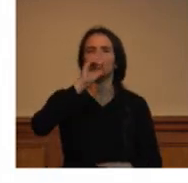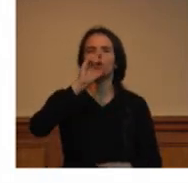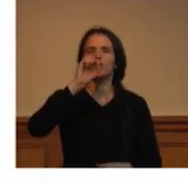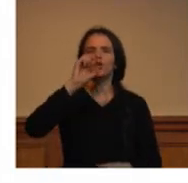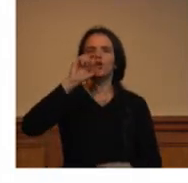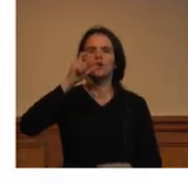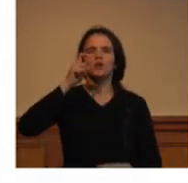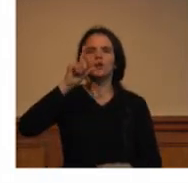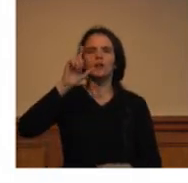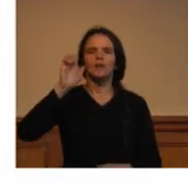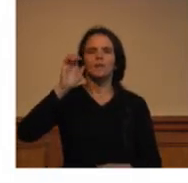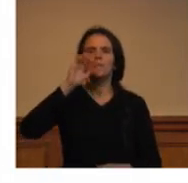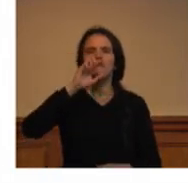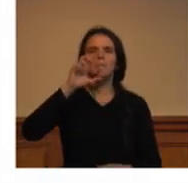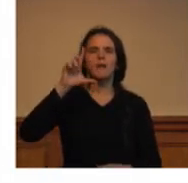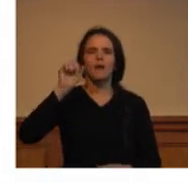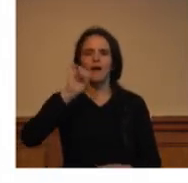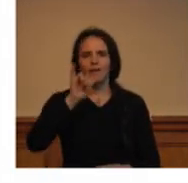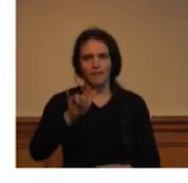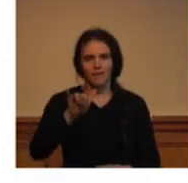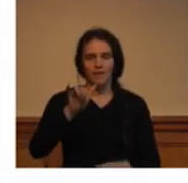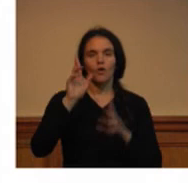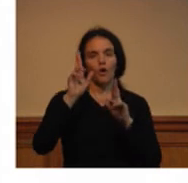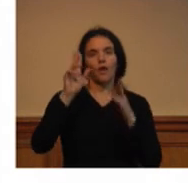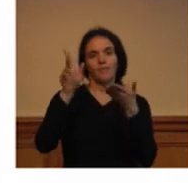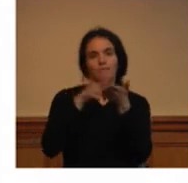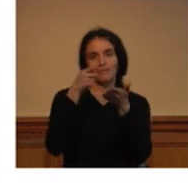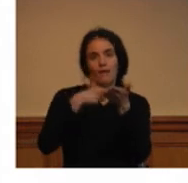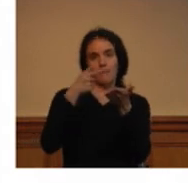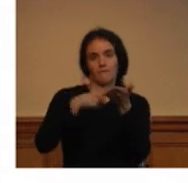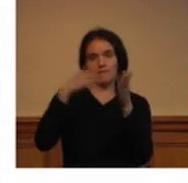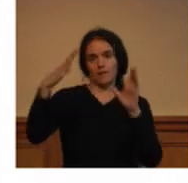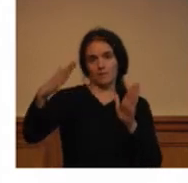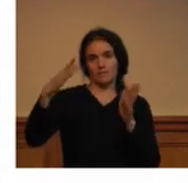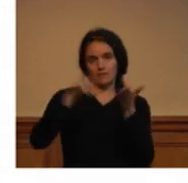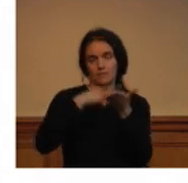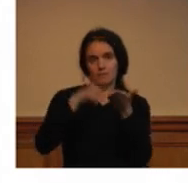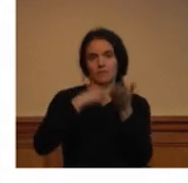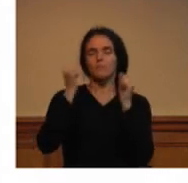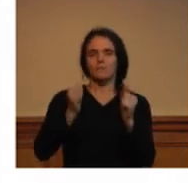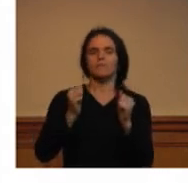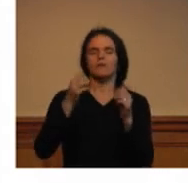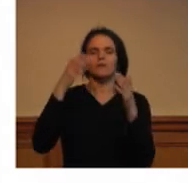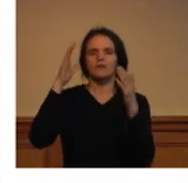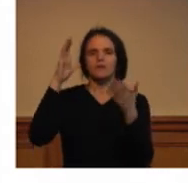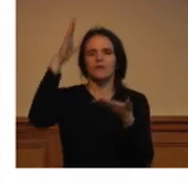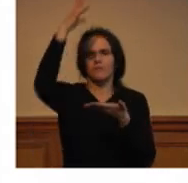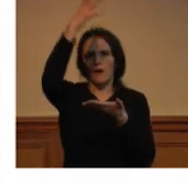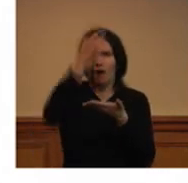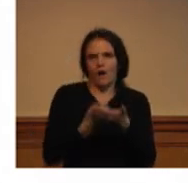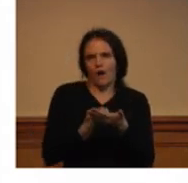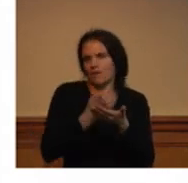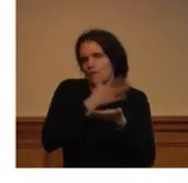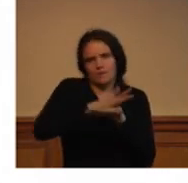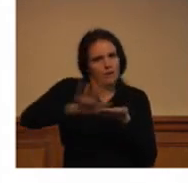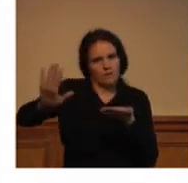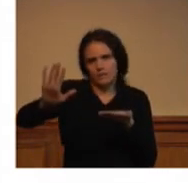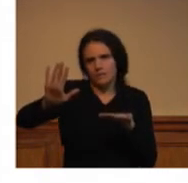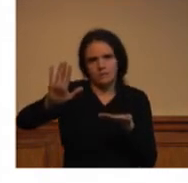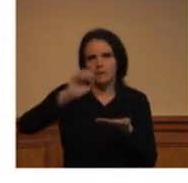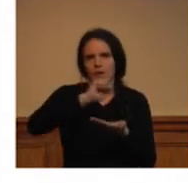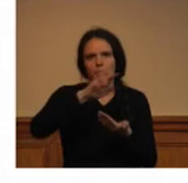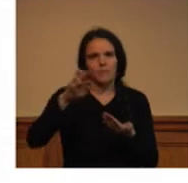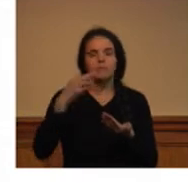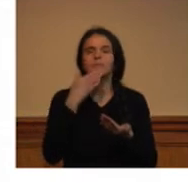esto es la idea, es que lo hagan en sus tablets para poder tener acceso a la aplicación. Dentro de la descripción de dónde está el